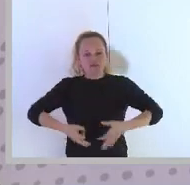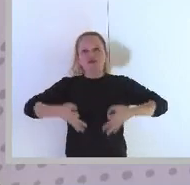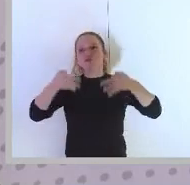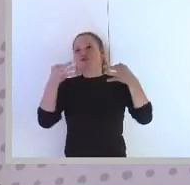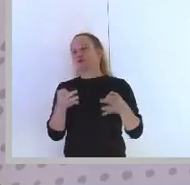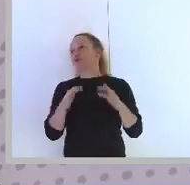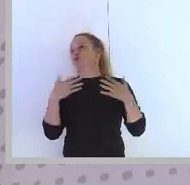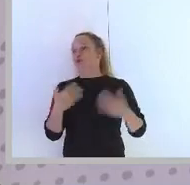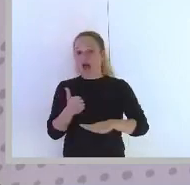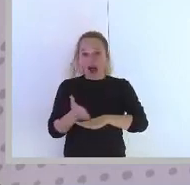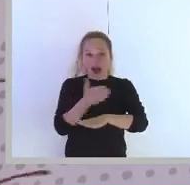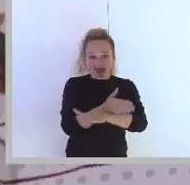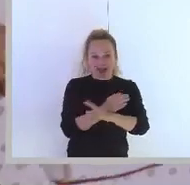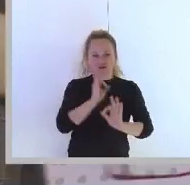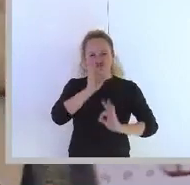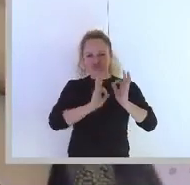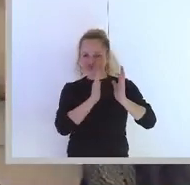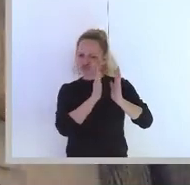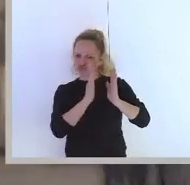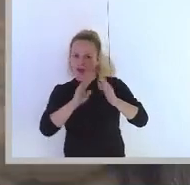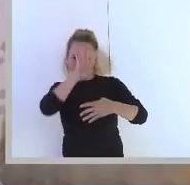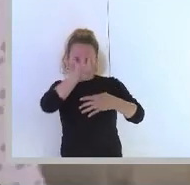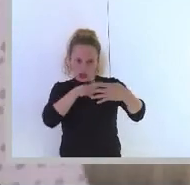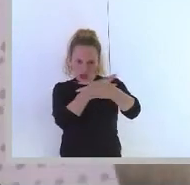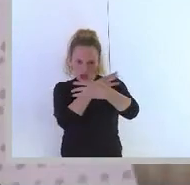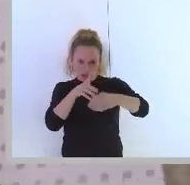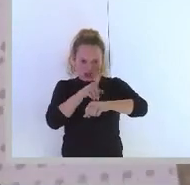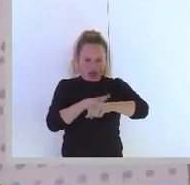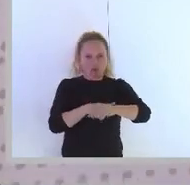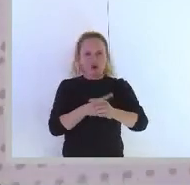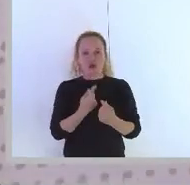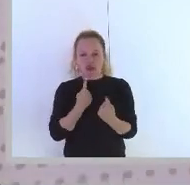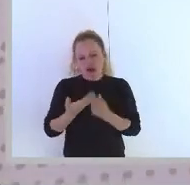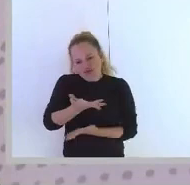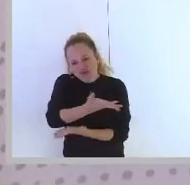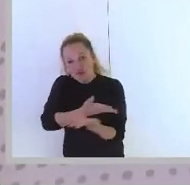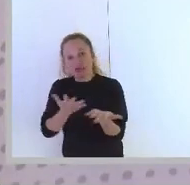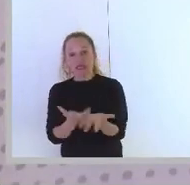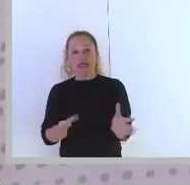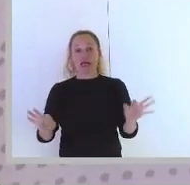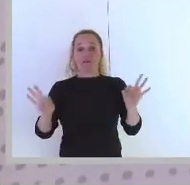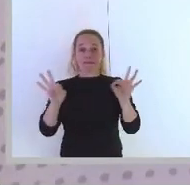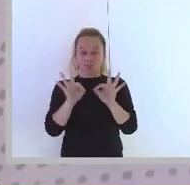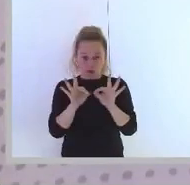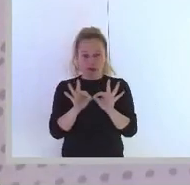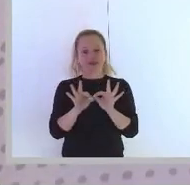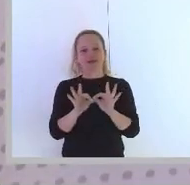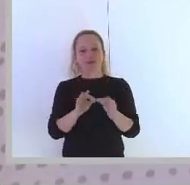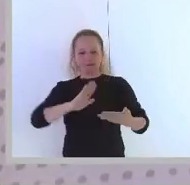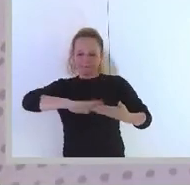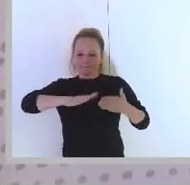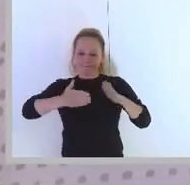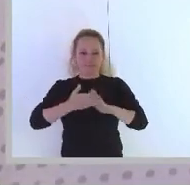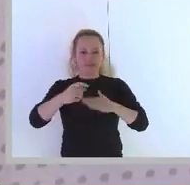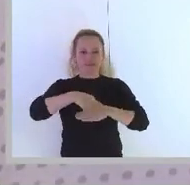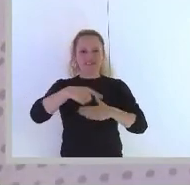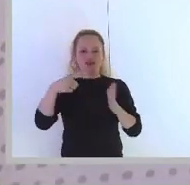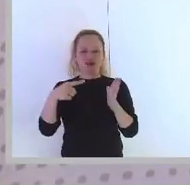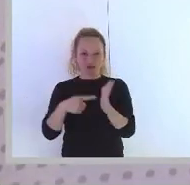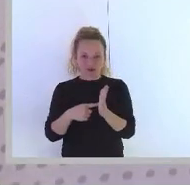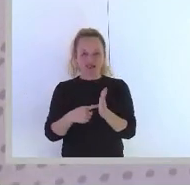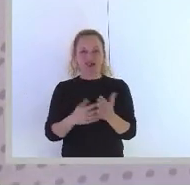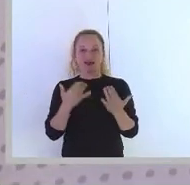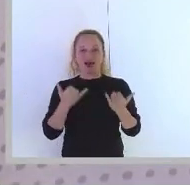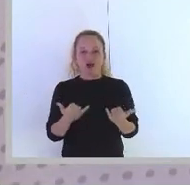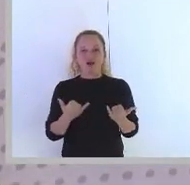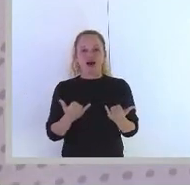Realmente hemos preparado un diálogo importantísimo de diálogo social y paz total. Vamos a